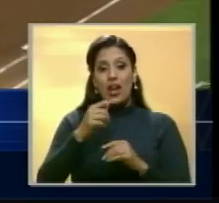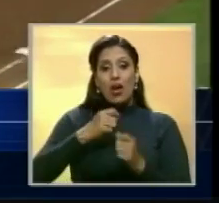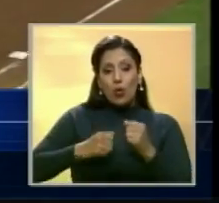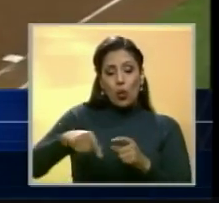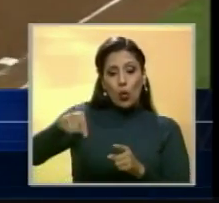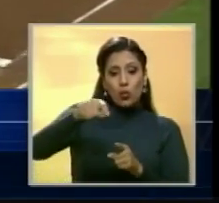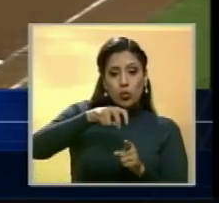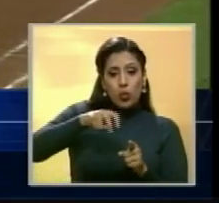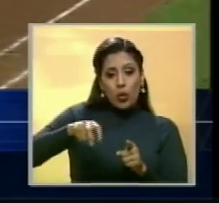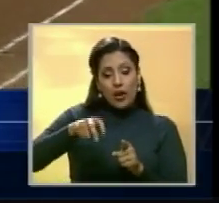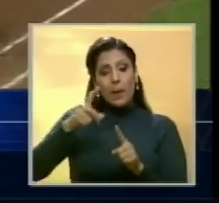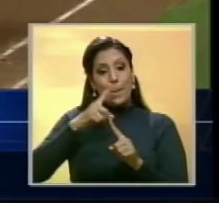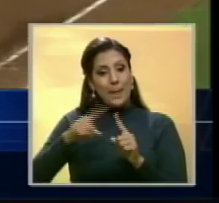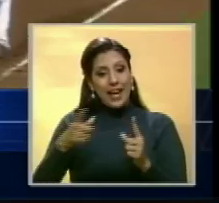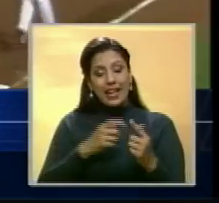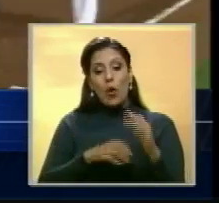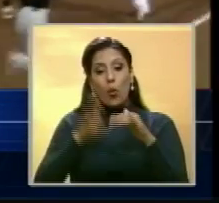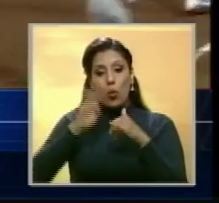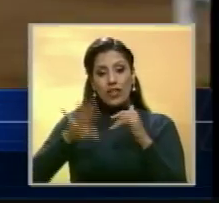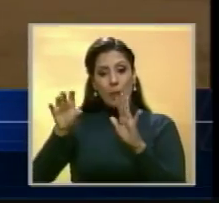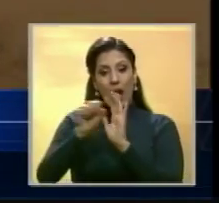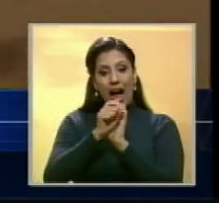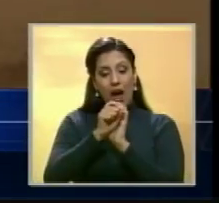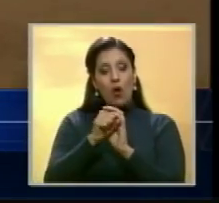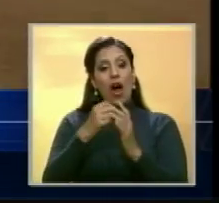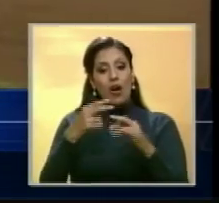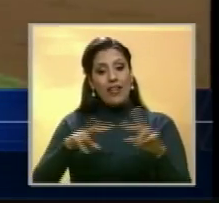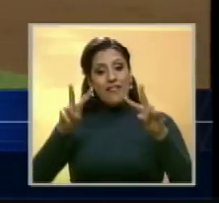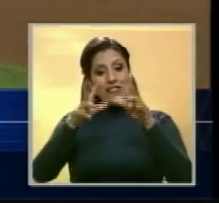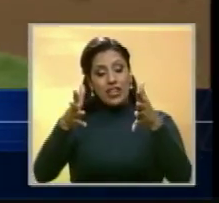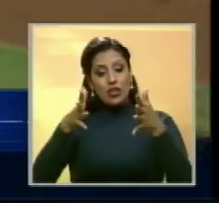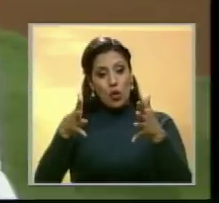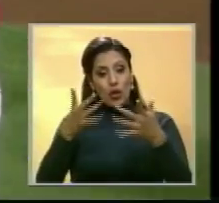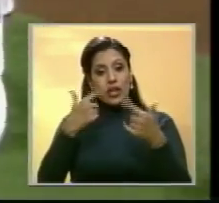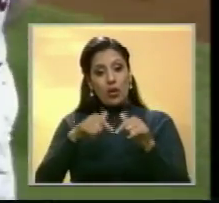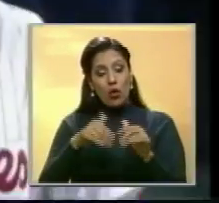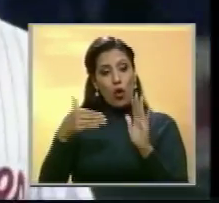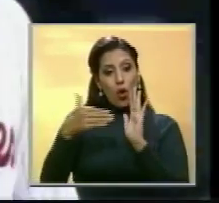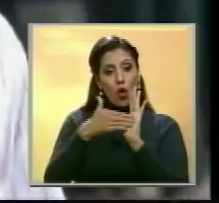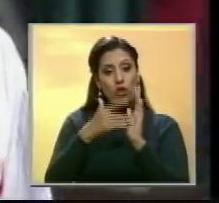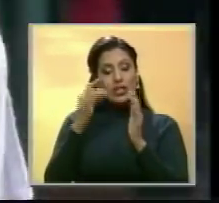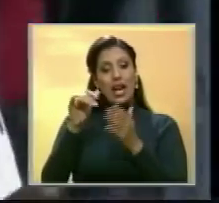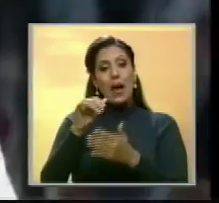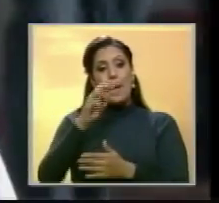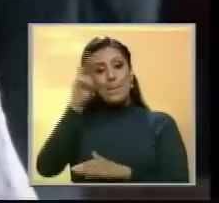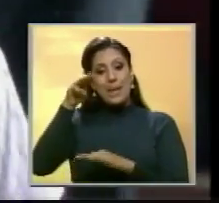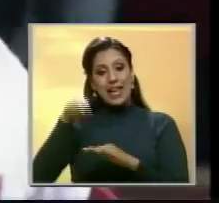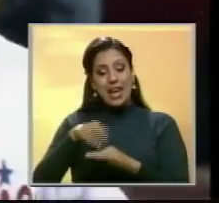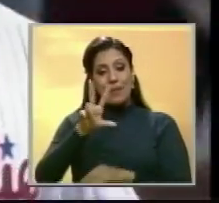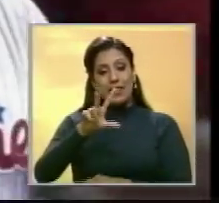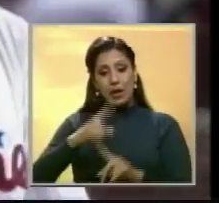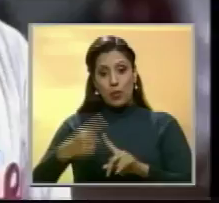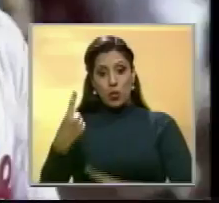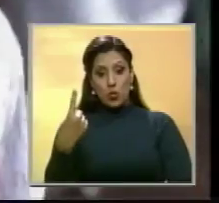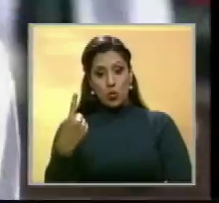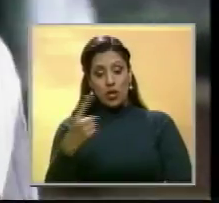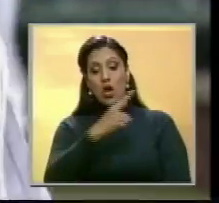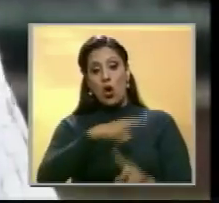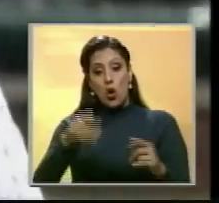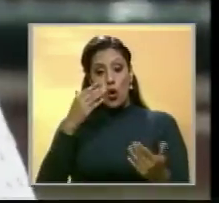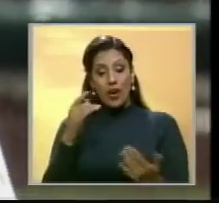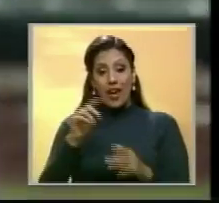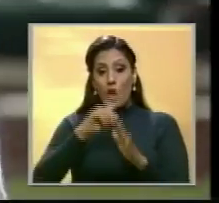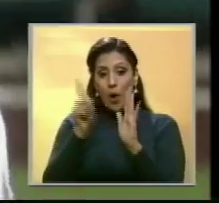rodado dentro del cuadro para sacar el último out y darle la victoria a los Phillies de Filadelfia contra los Marlins de Miami de 3-1. Gómez lanzó